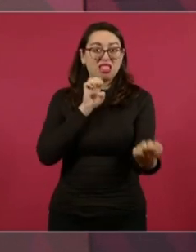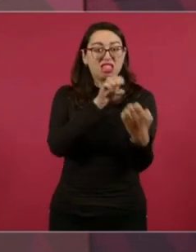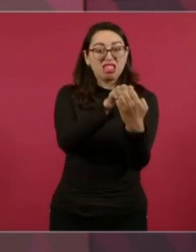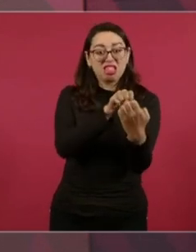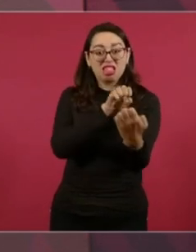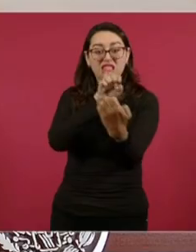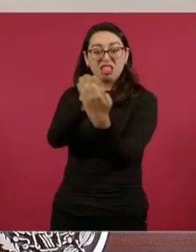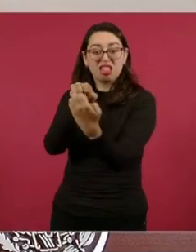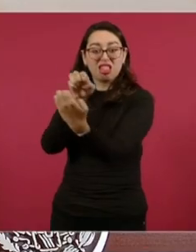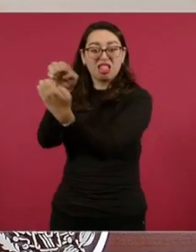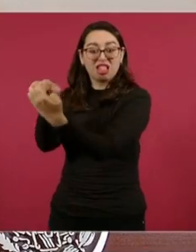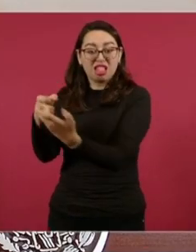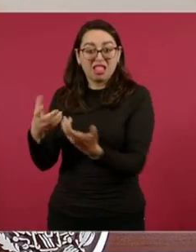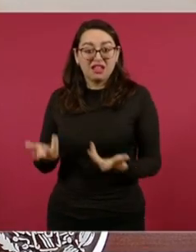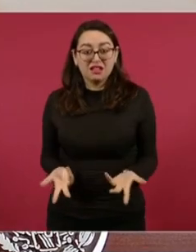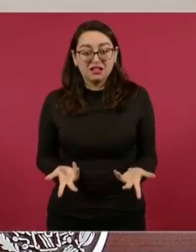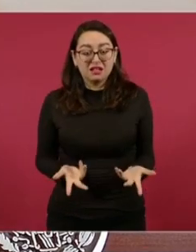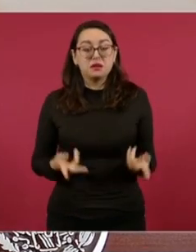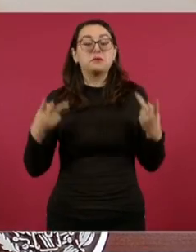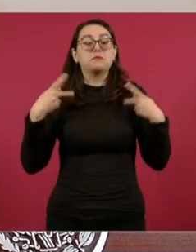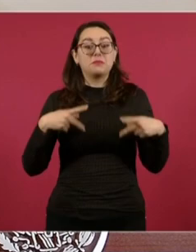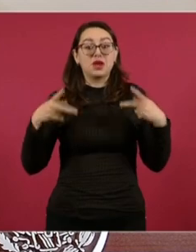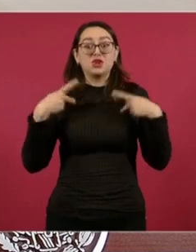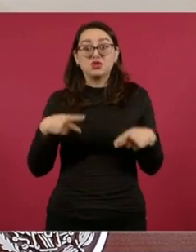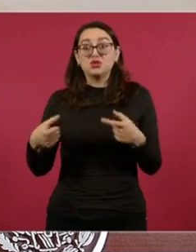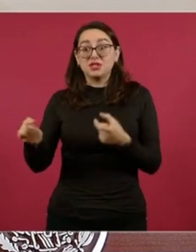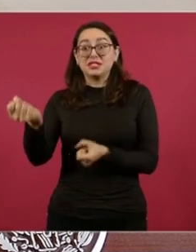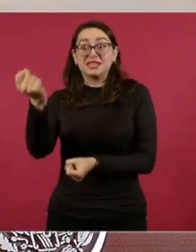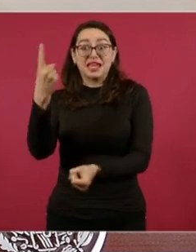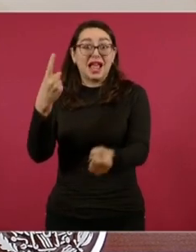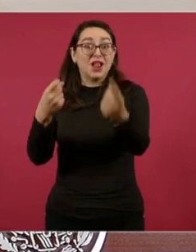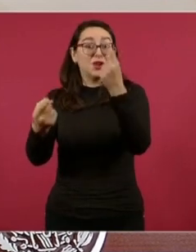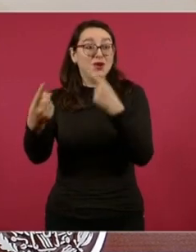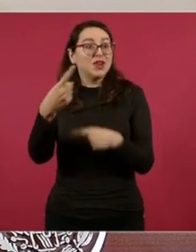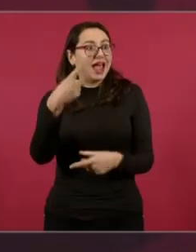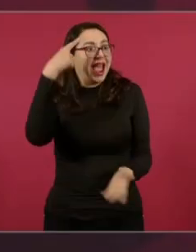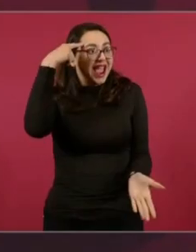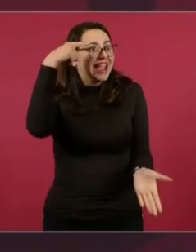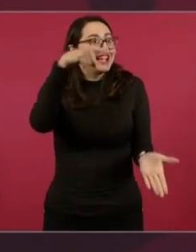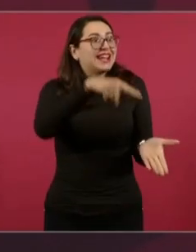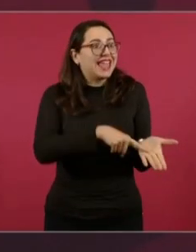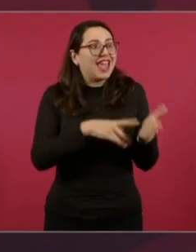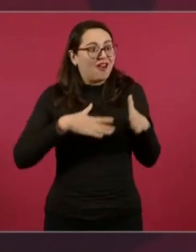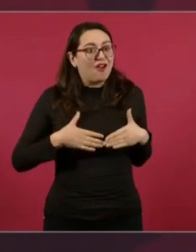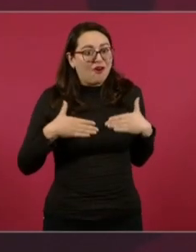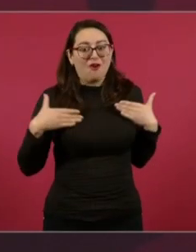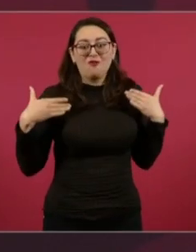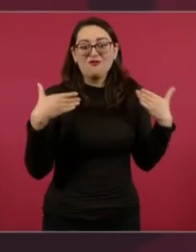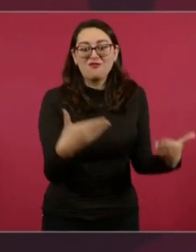pues hay gente que cree o que creyó en eso.